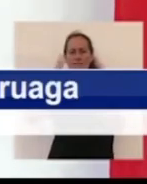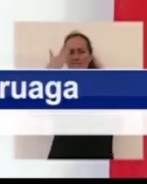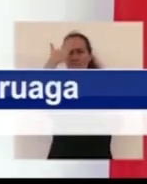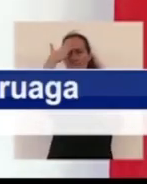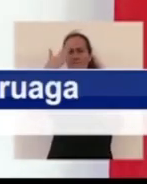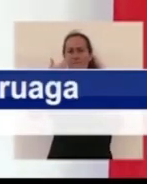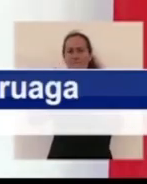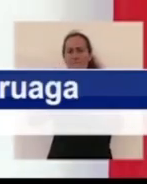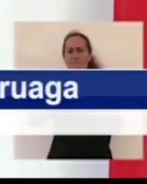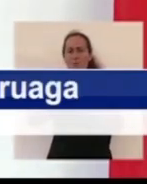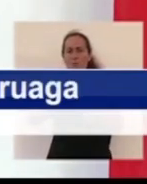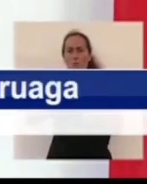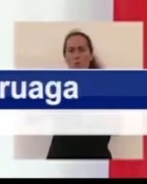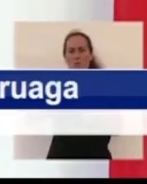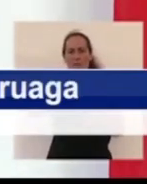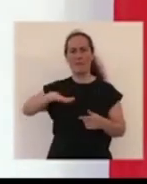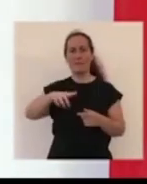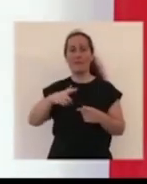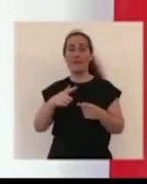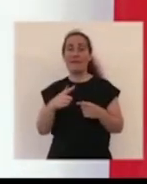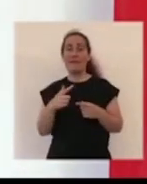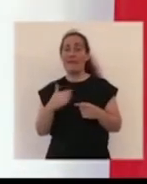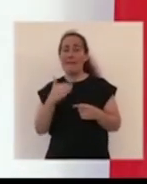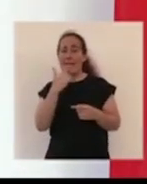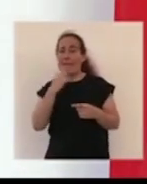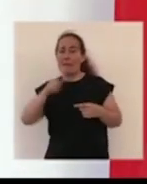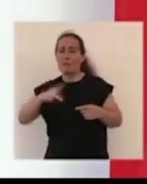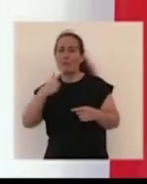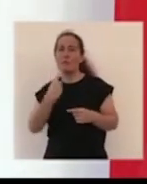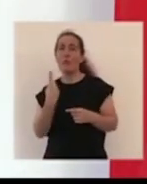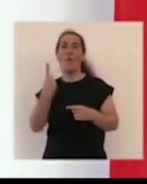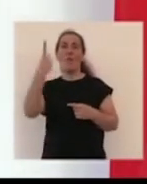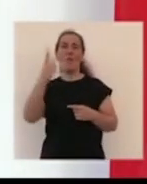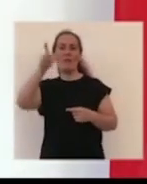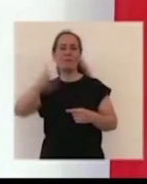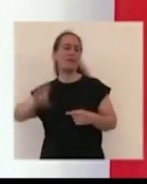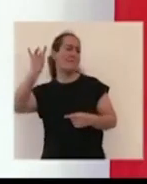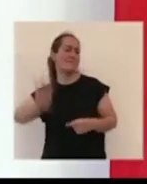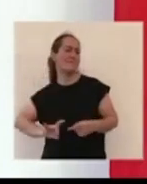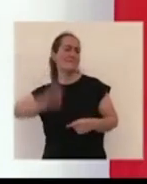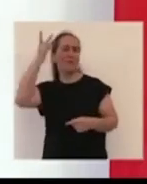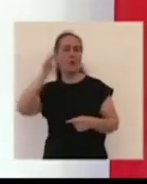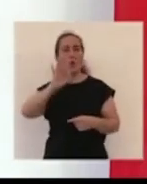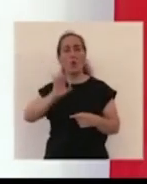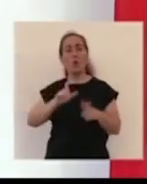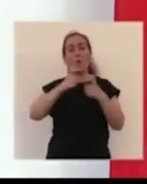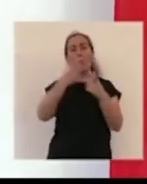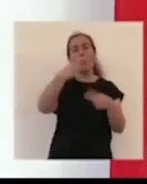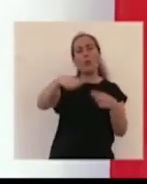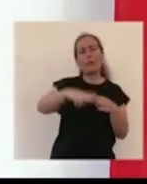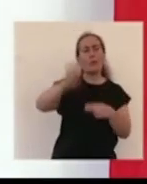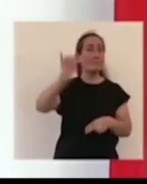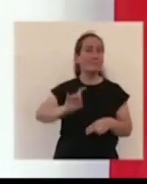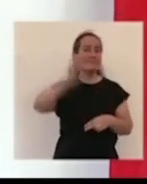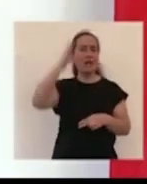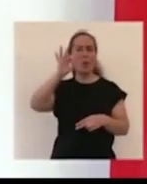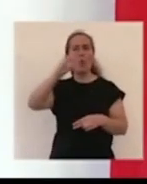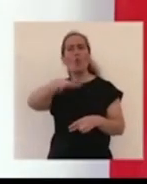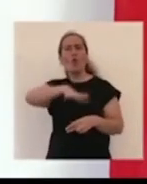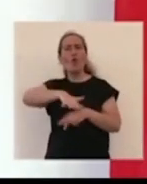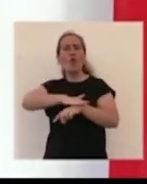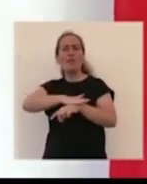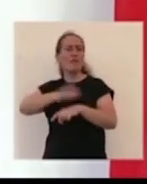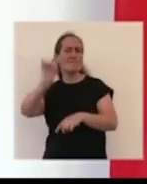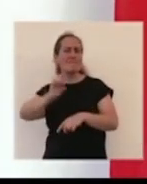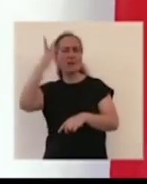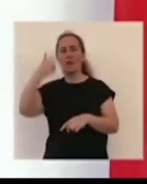cosa de uno, ni de una persona, ni de un partido, ni siquiera de un gobierno. A menudo son el resultado de la